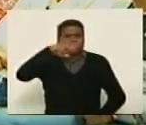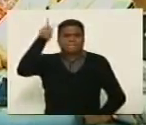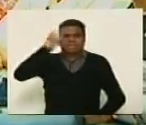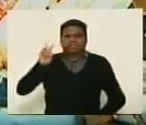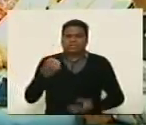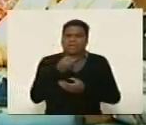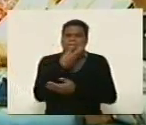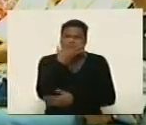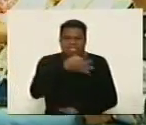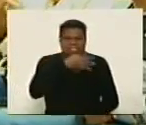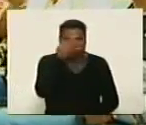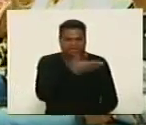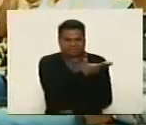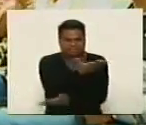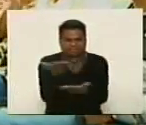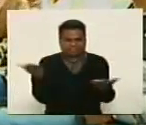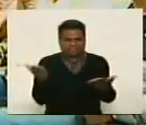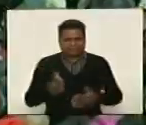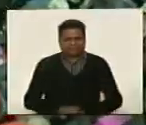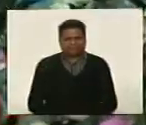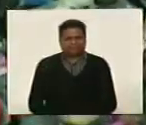buenas tardes.